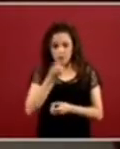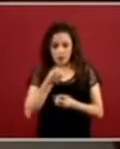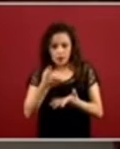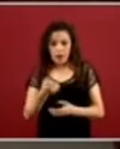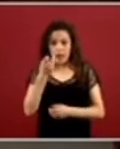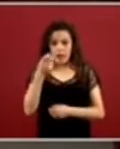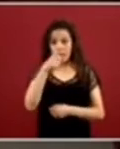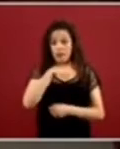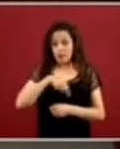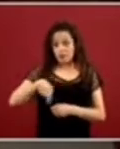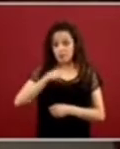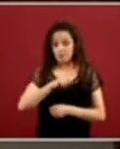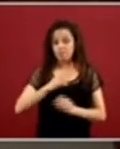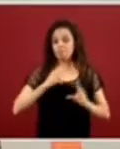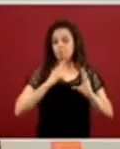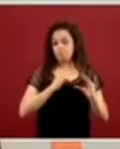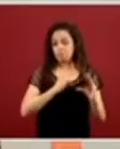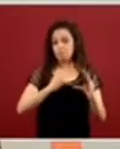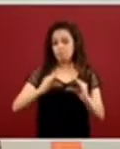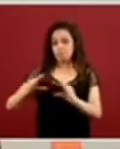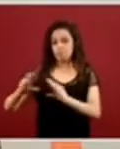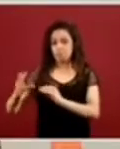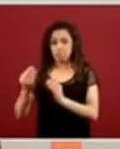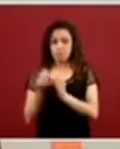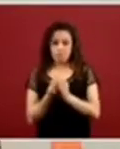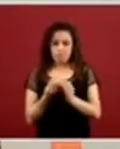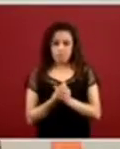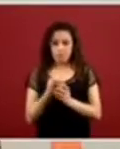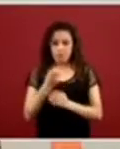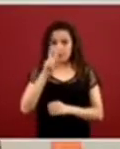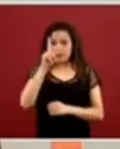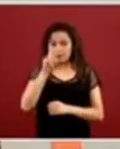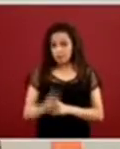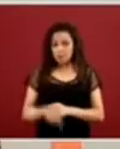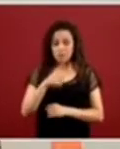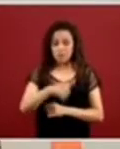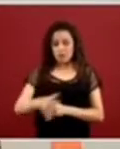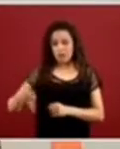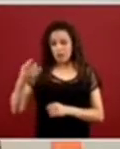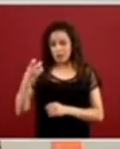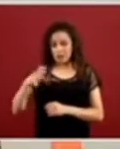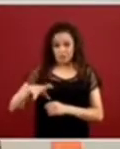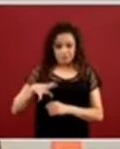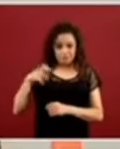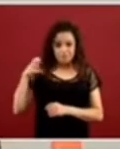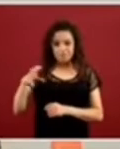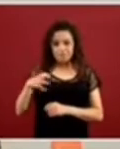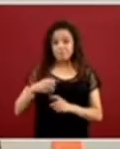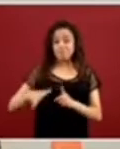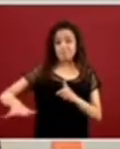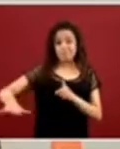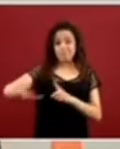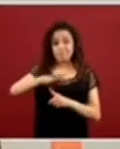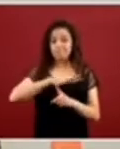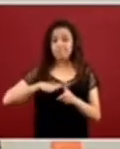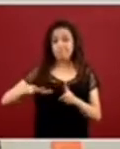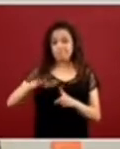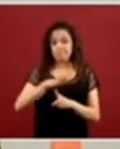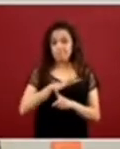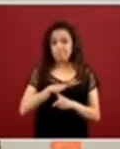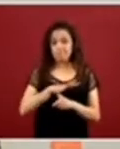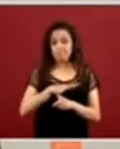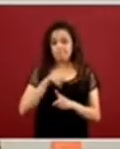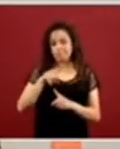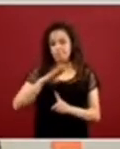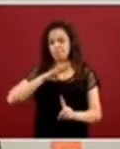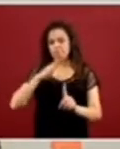frente de estas capacitaciones. Creemos que es un esfuerzo sectorial, insisto, con las características